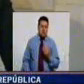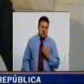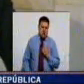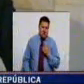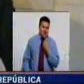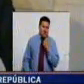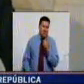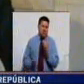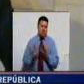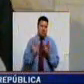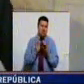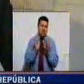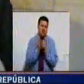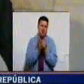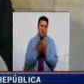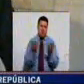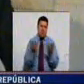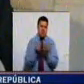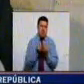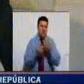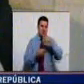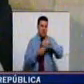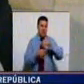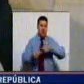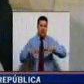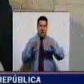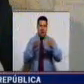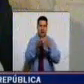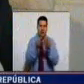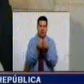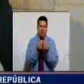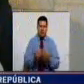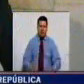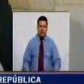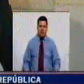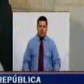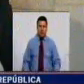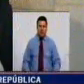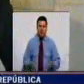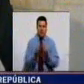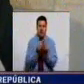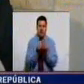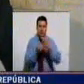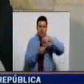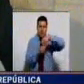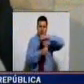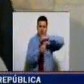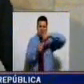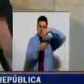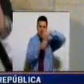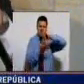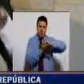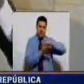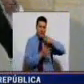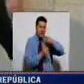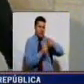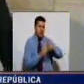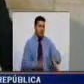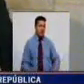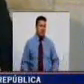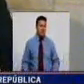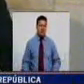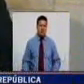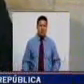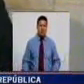Y vale la pena decir un par de cosas porque tiene que ver alguna con el doctor Cárdenas. Lo primero es esto: estalla